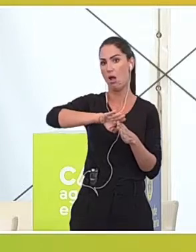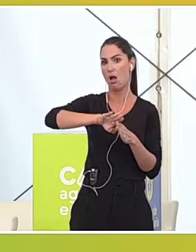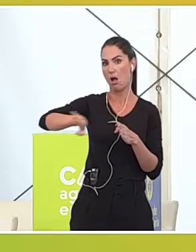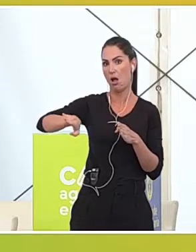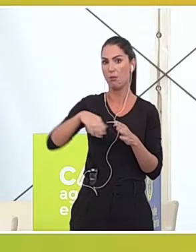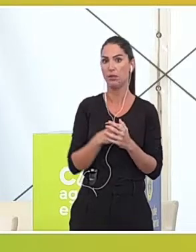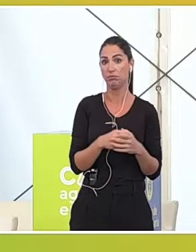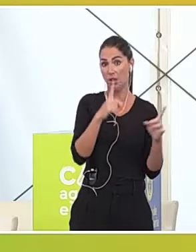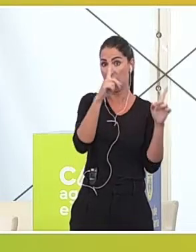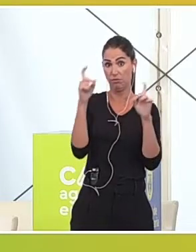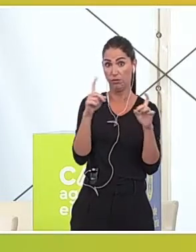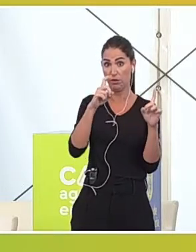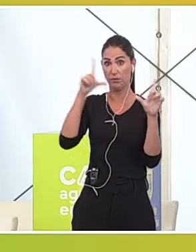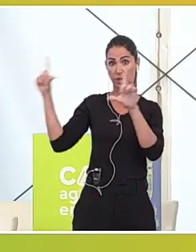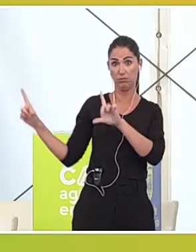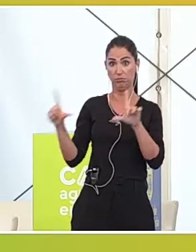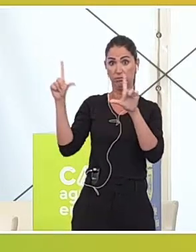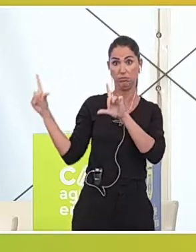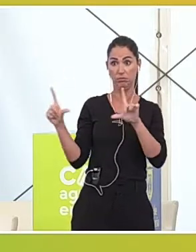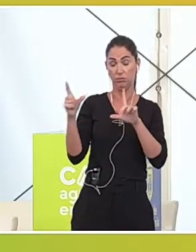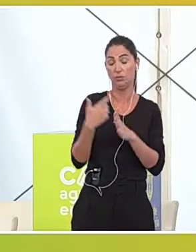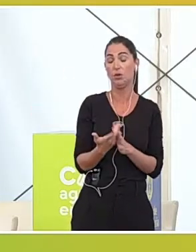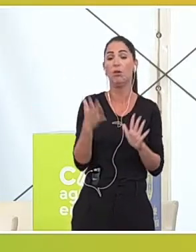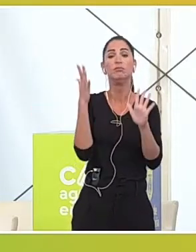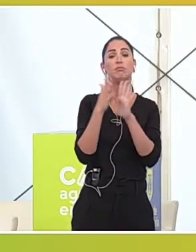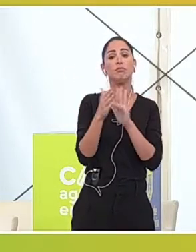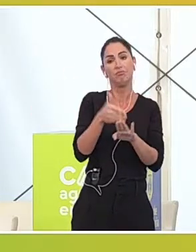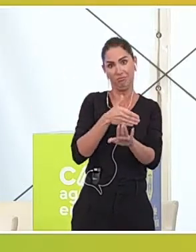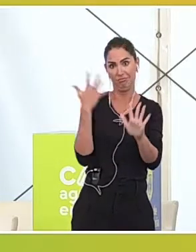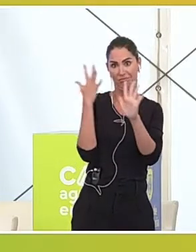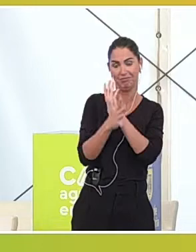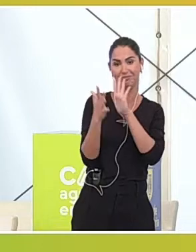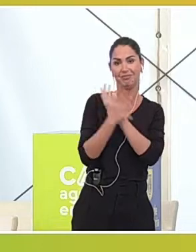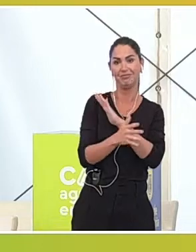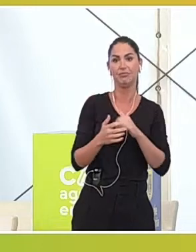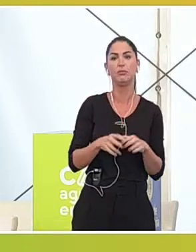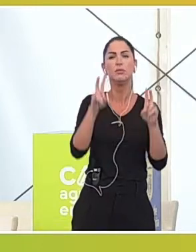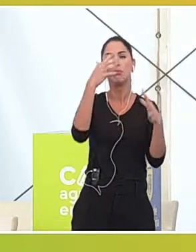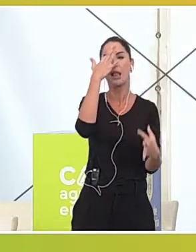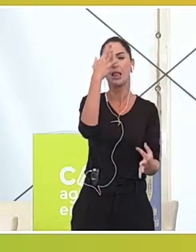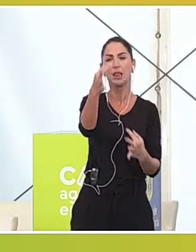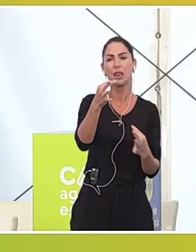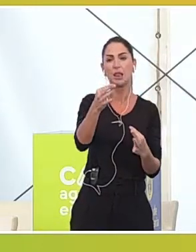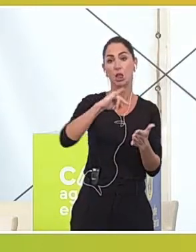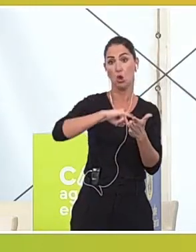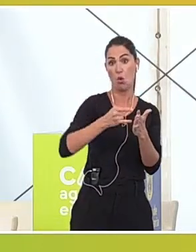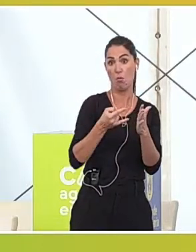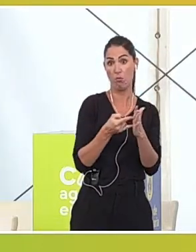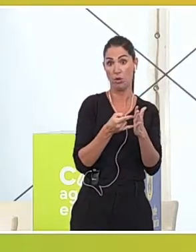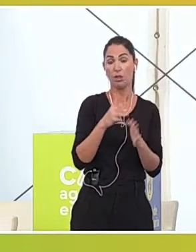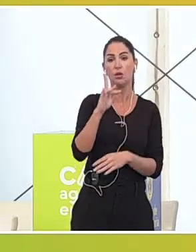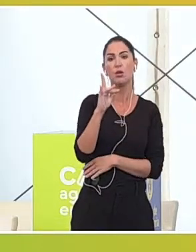de ver unas fotografías. Bueno, comento antes los datos que hemos tenido en el proyecto